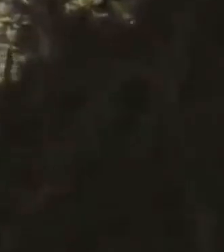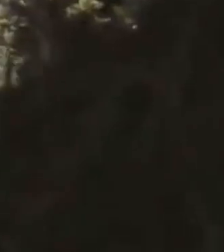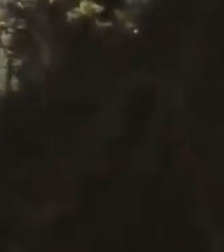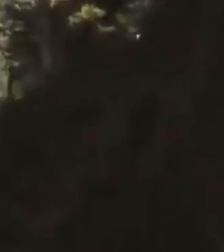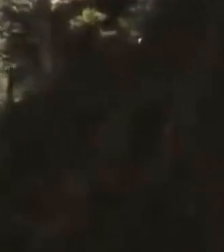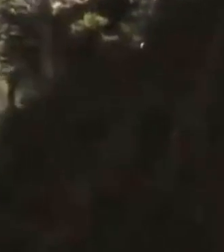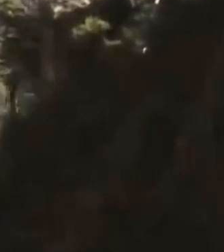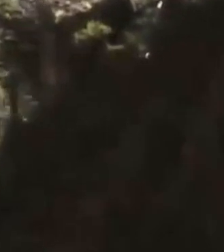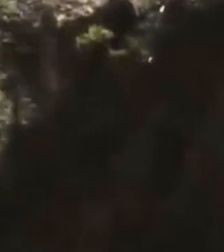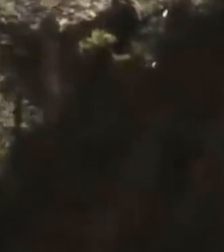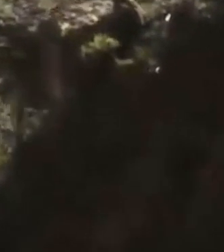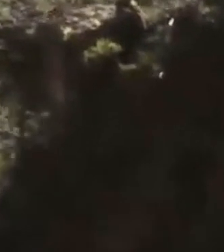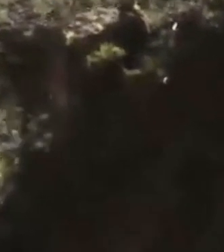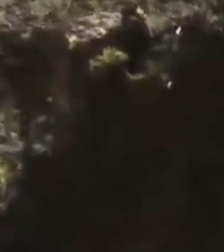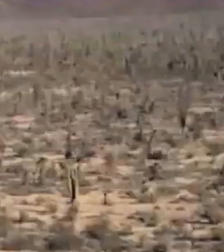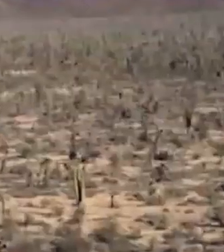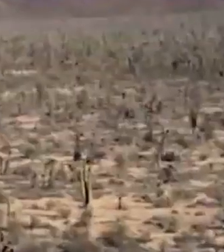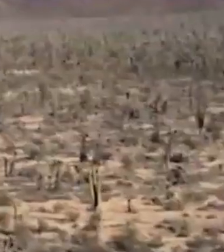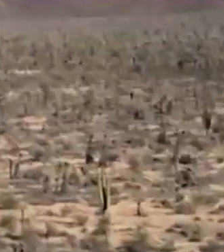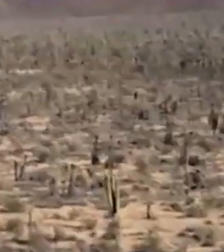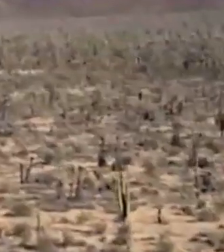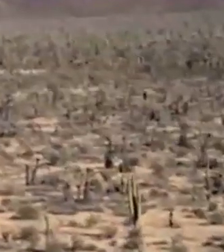significados.